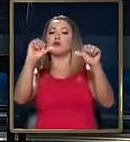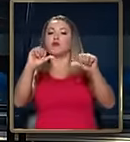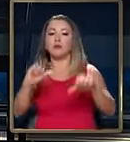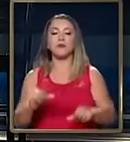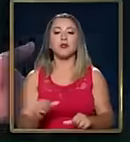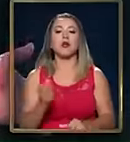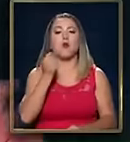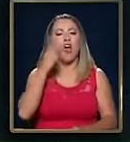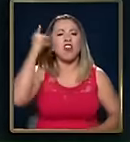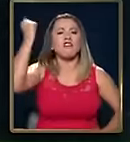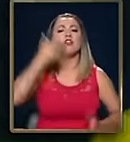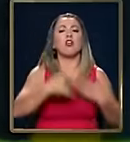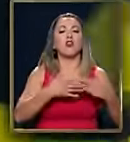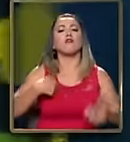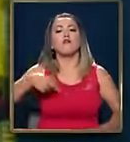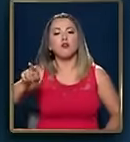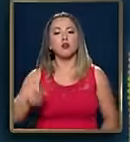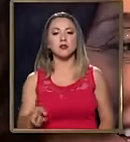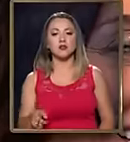Adivinen dónde me llevó, weón.